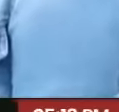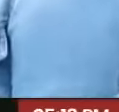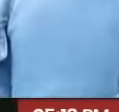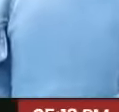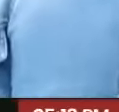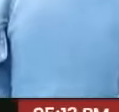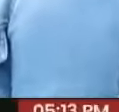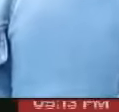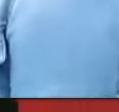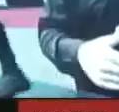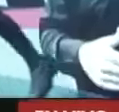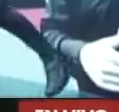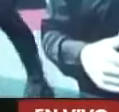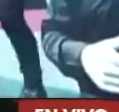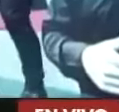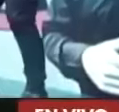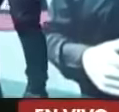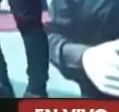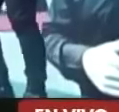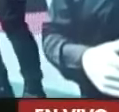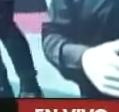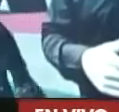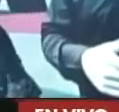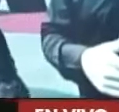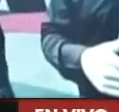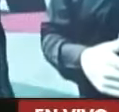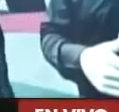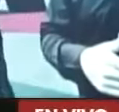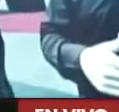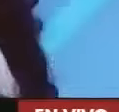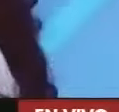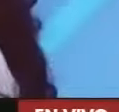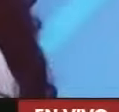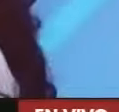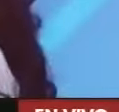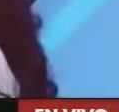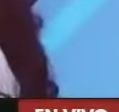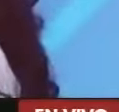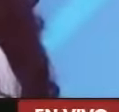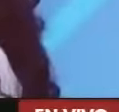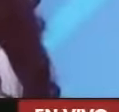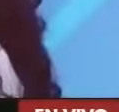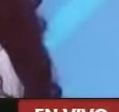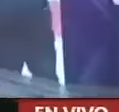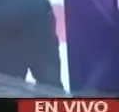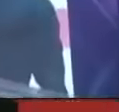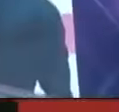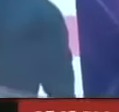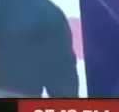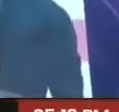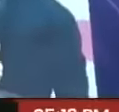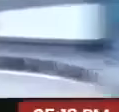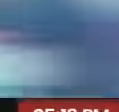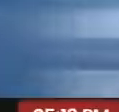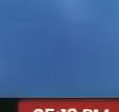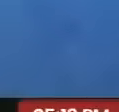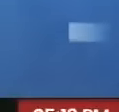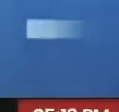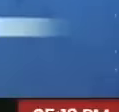olvidar para poder vivir. No quisiera pensar que todo lo